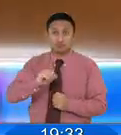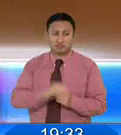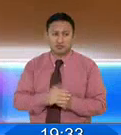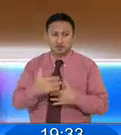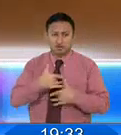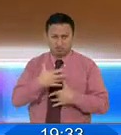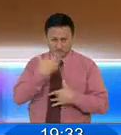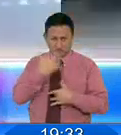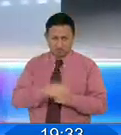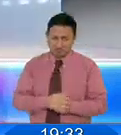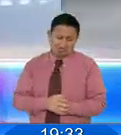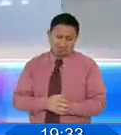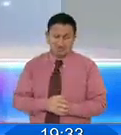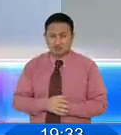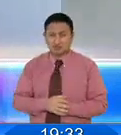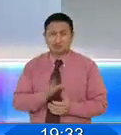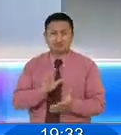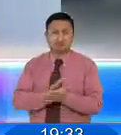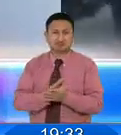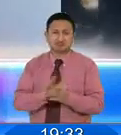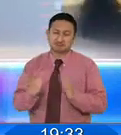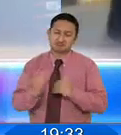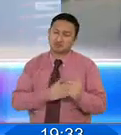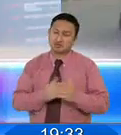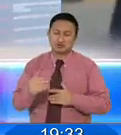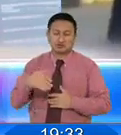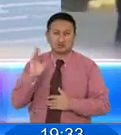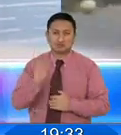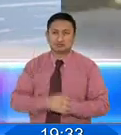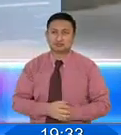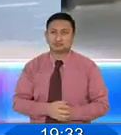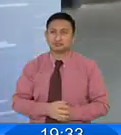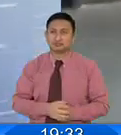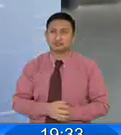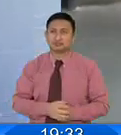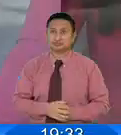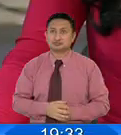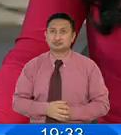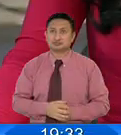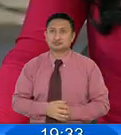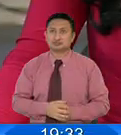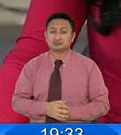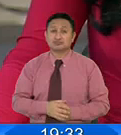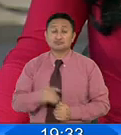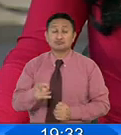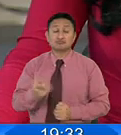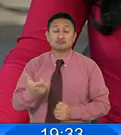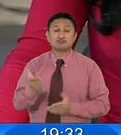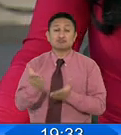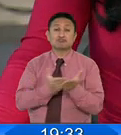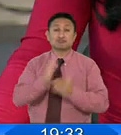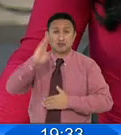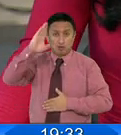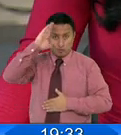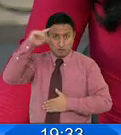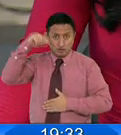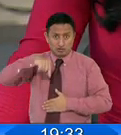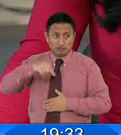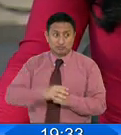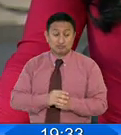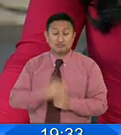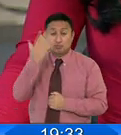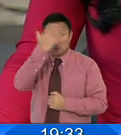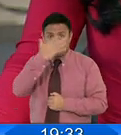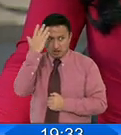rincón, informó José Morales. Un servidor policial fue asesinado en la ciudad de